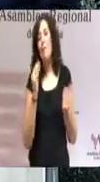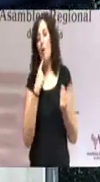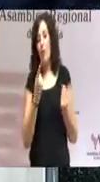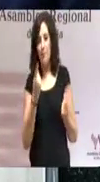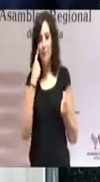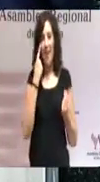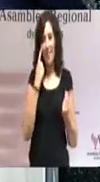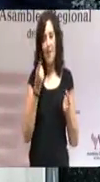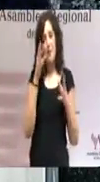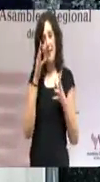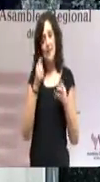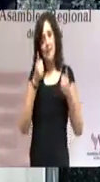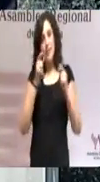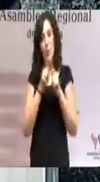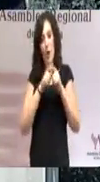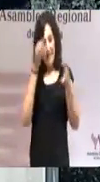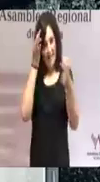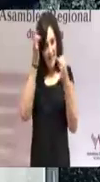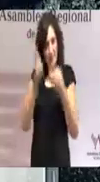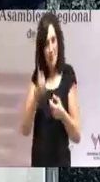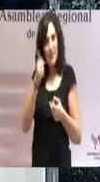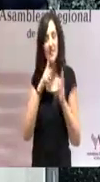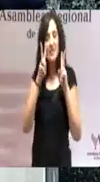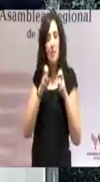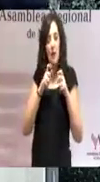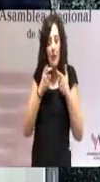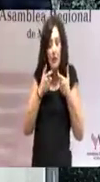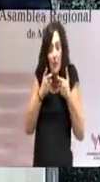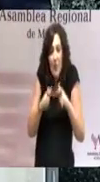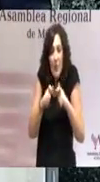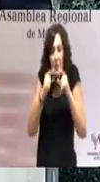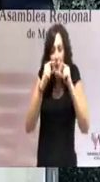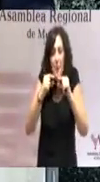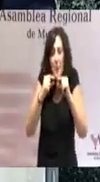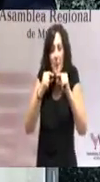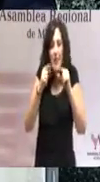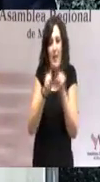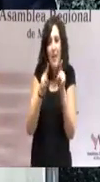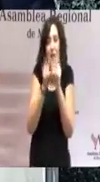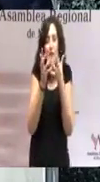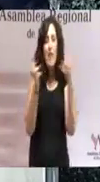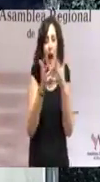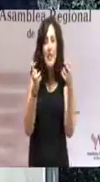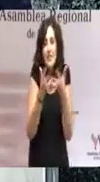intentar ser un poco más riguroso. Hablaban ustedes de una parte muy pequeña y reducida con frases